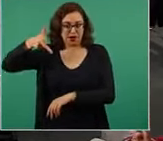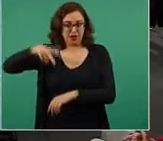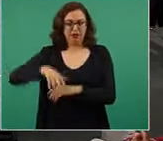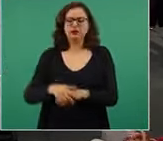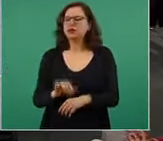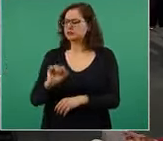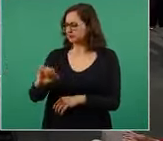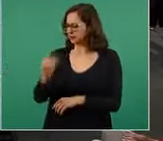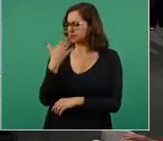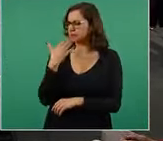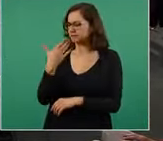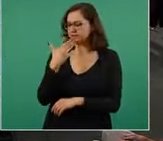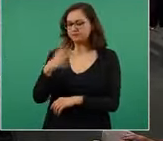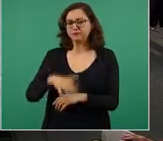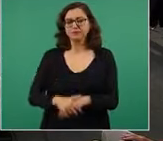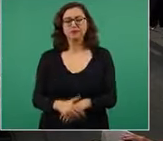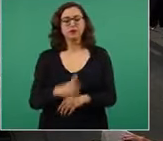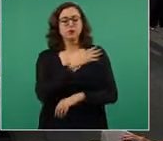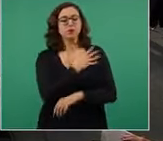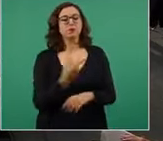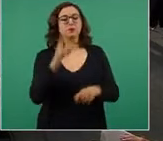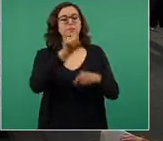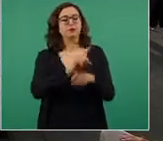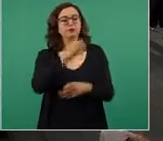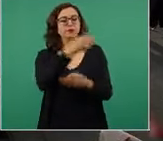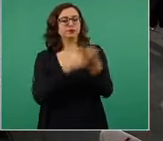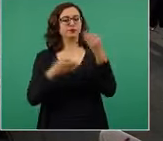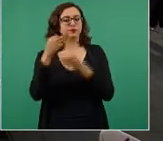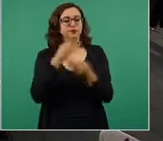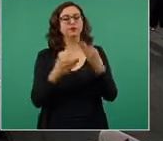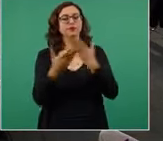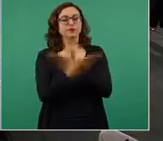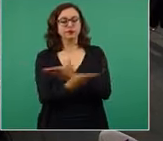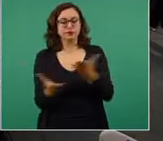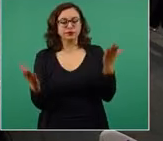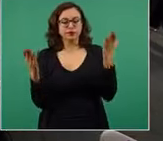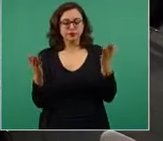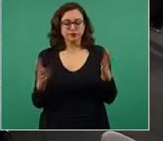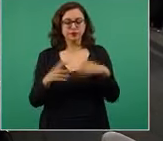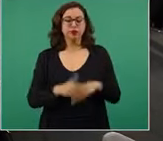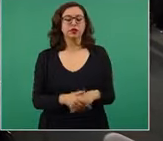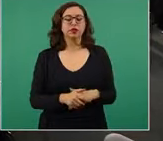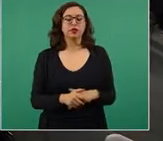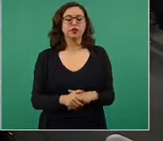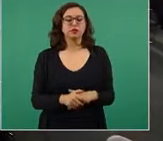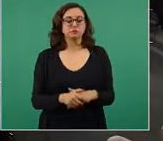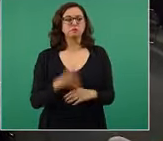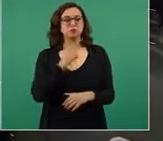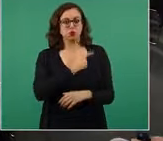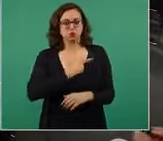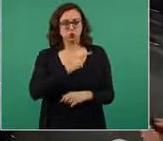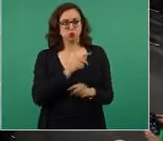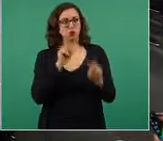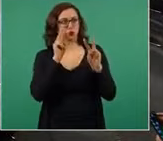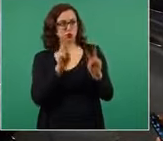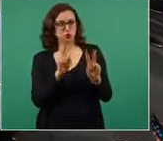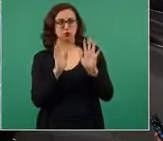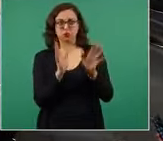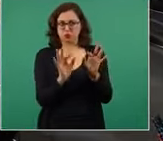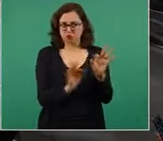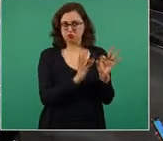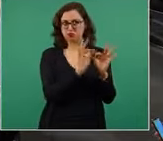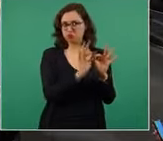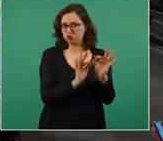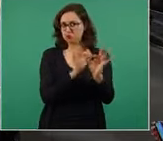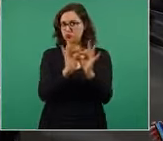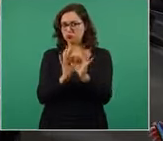los secretarios, funcionarios. Qué gusto ver que ya se está materializando obras tan importantes. Ayer un muy buen